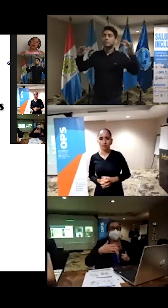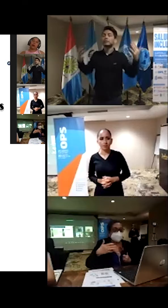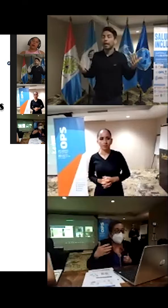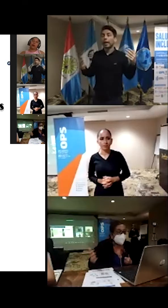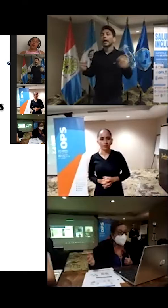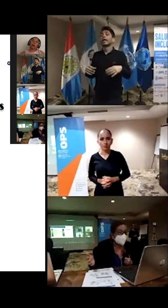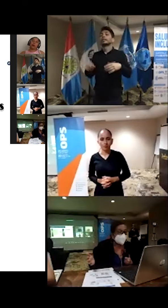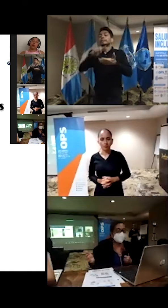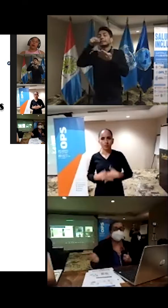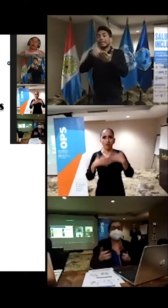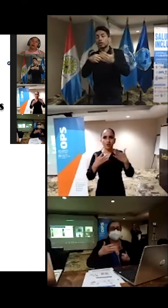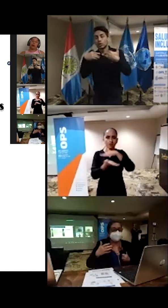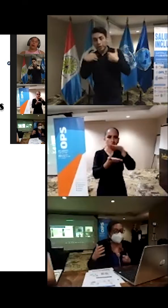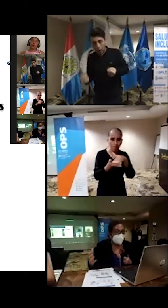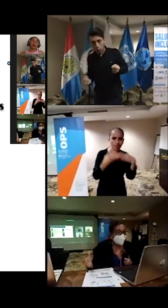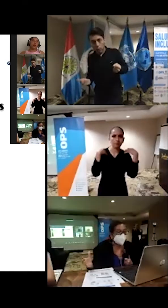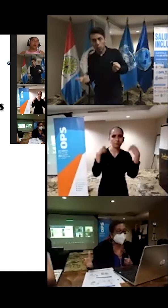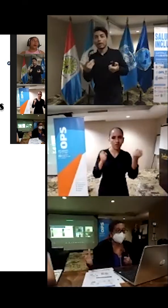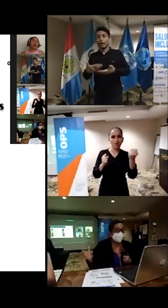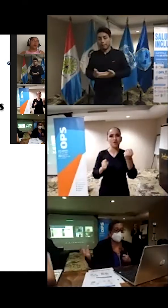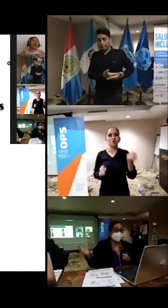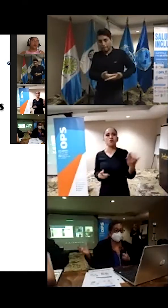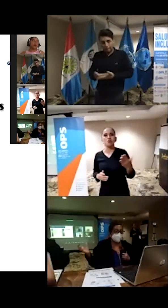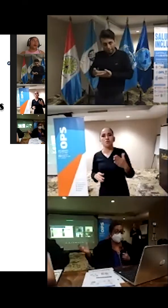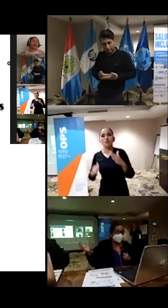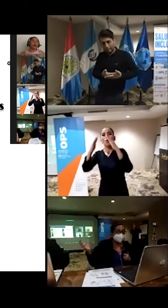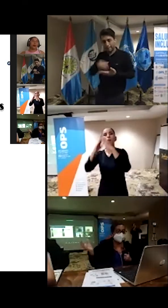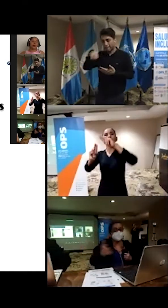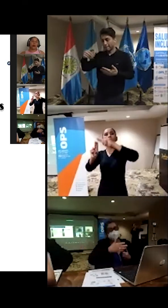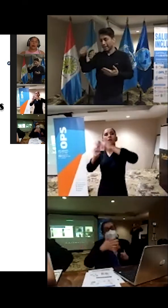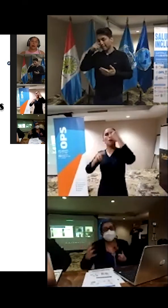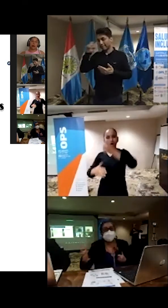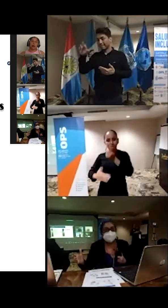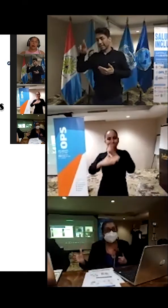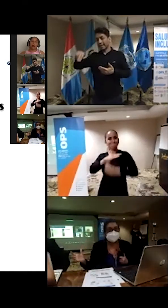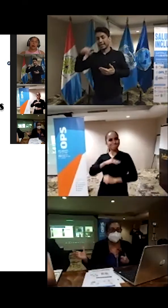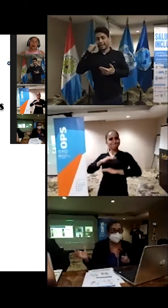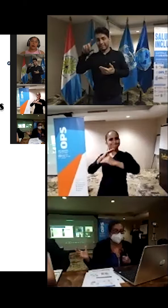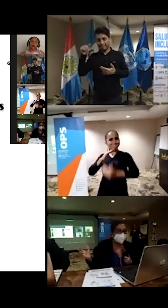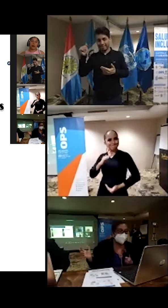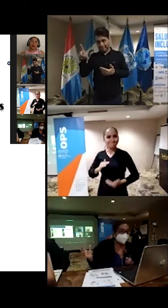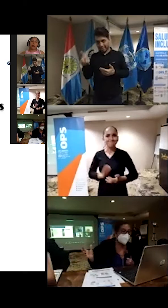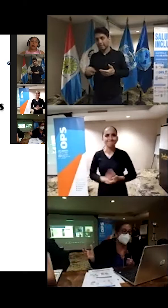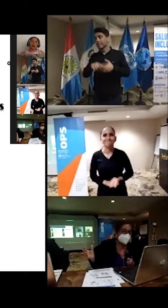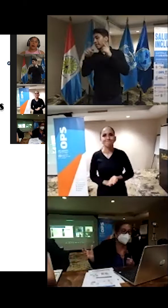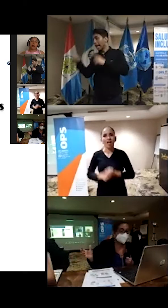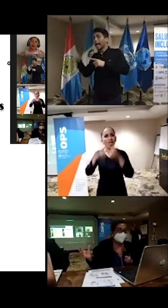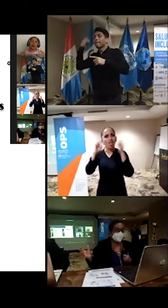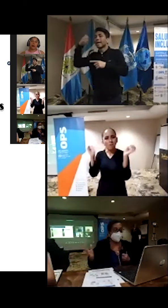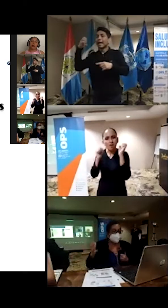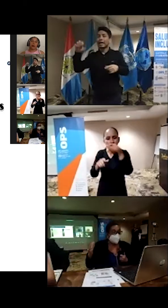centros de salud, maternidades periféricas, centros de urgencias de 24